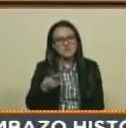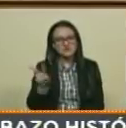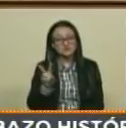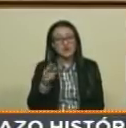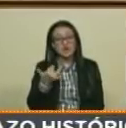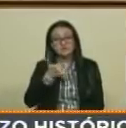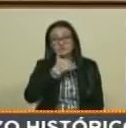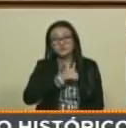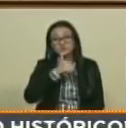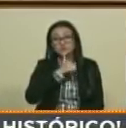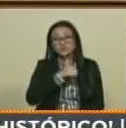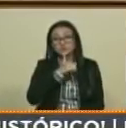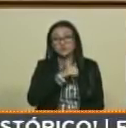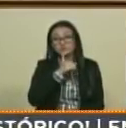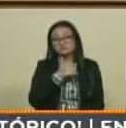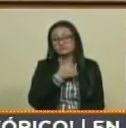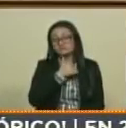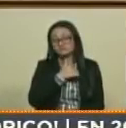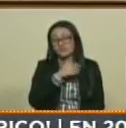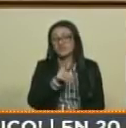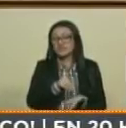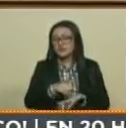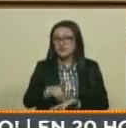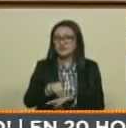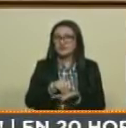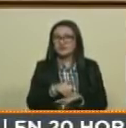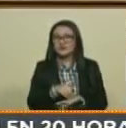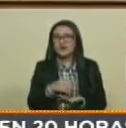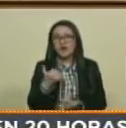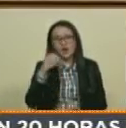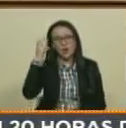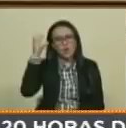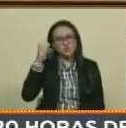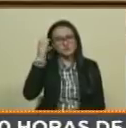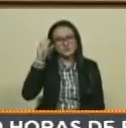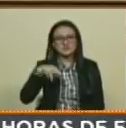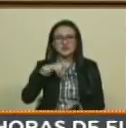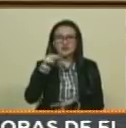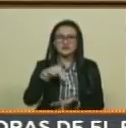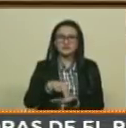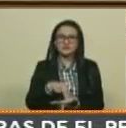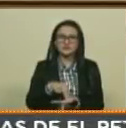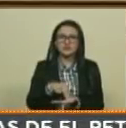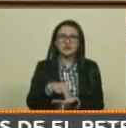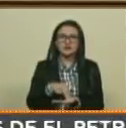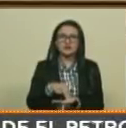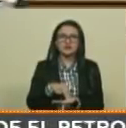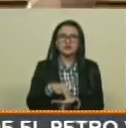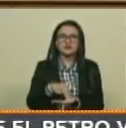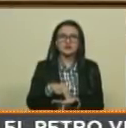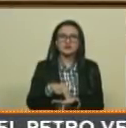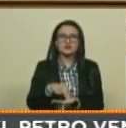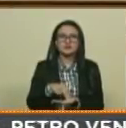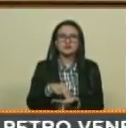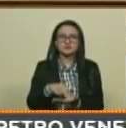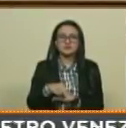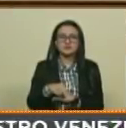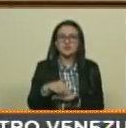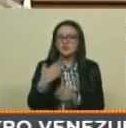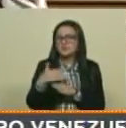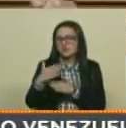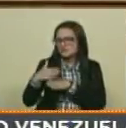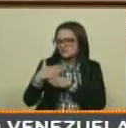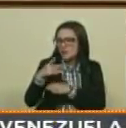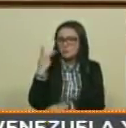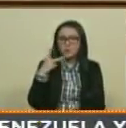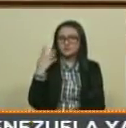enfrentado con dignidad y hay una conciencia nacional más allá de la ideología y las diferencias políticas,